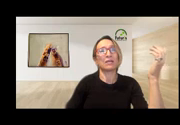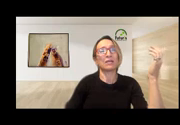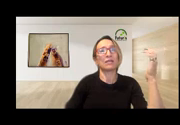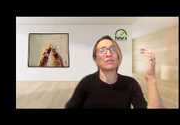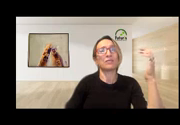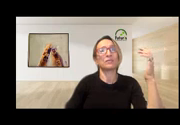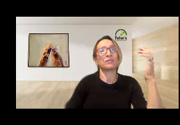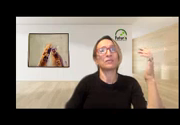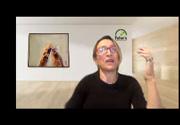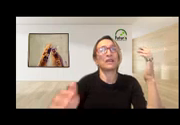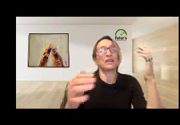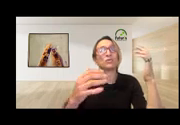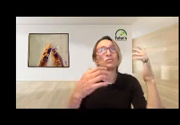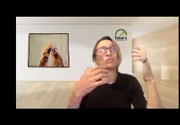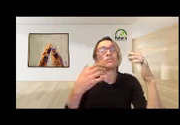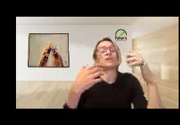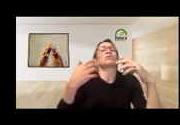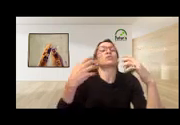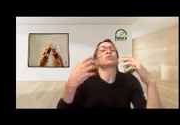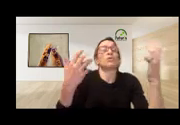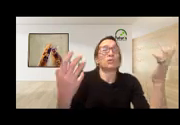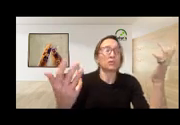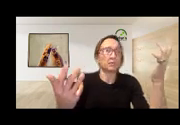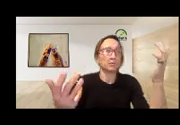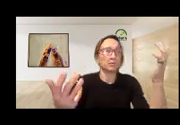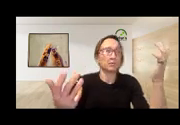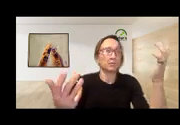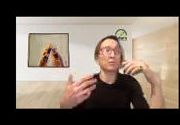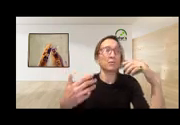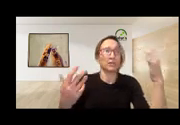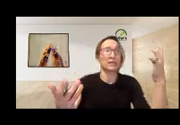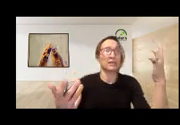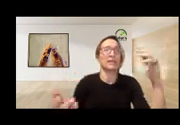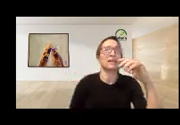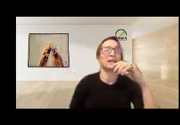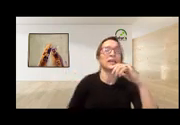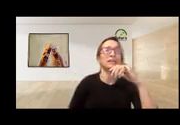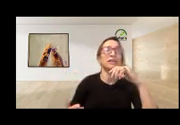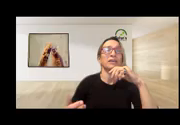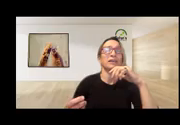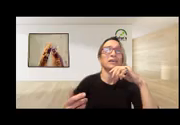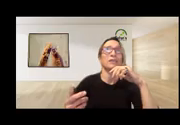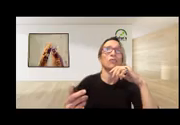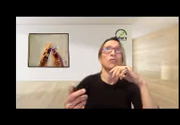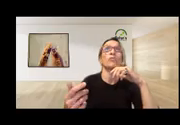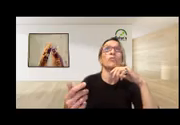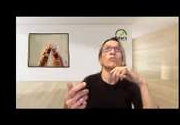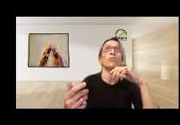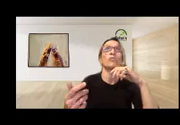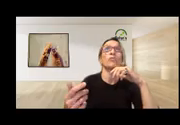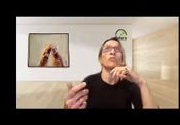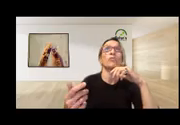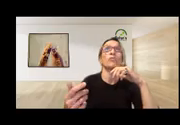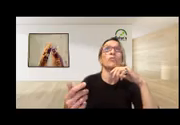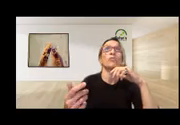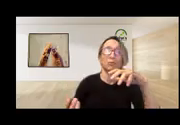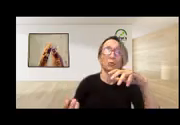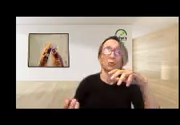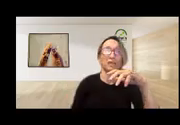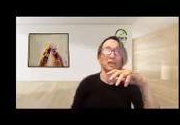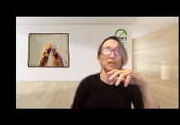siempre saber que tiene su valor, un valor importante que también